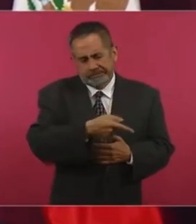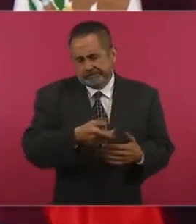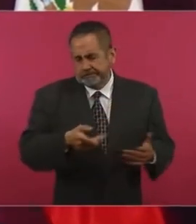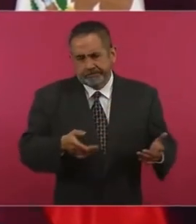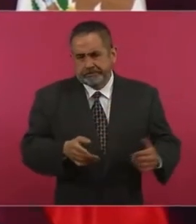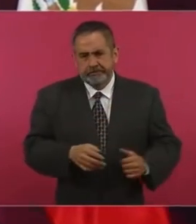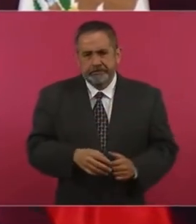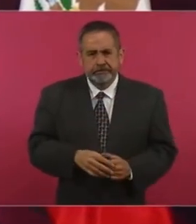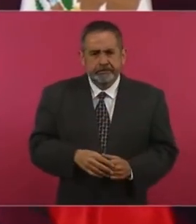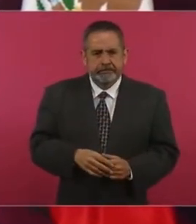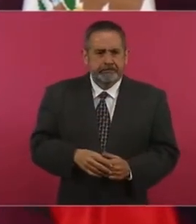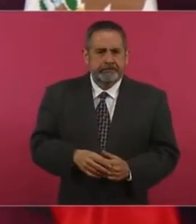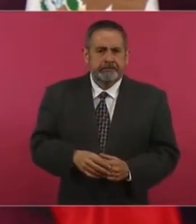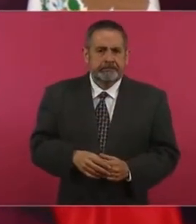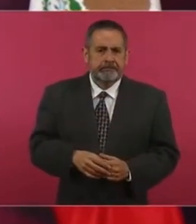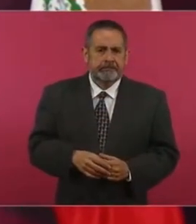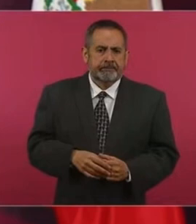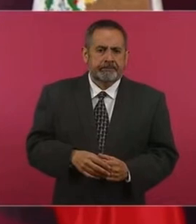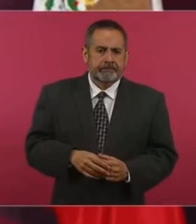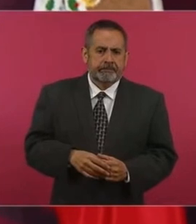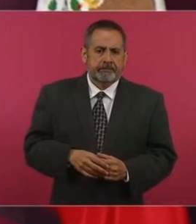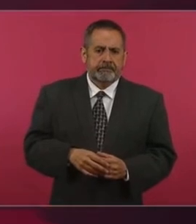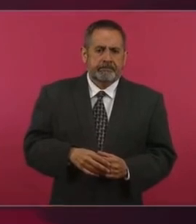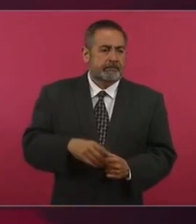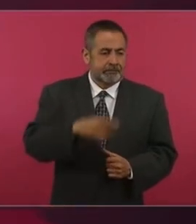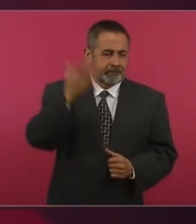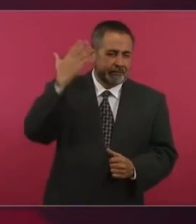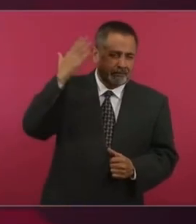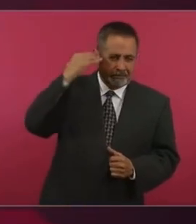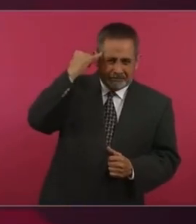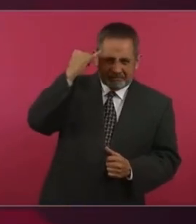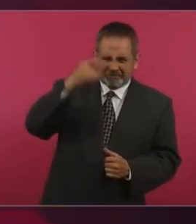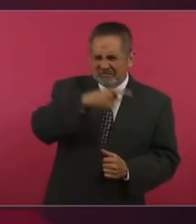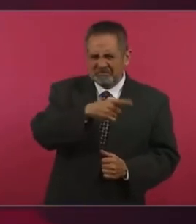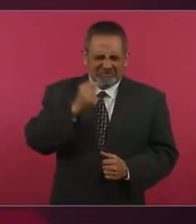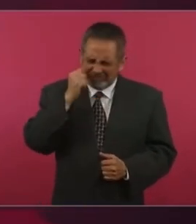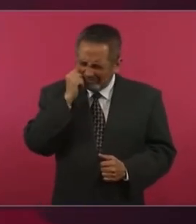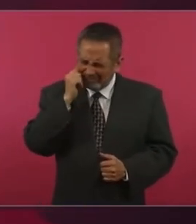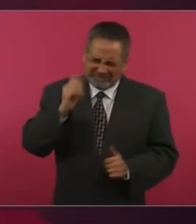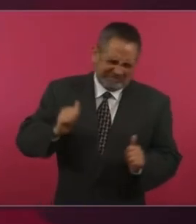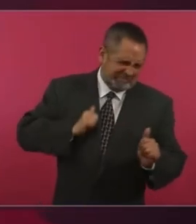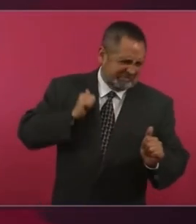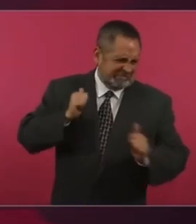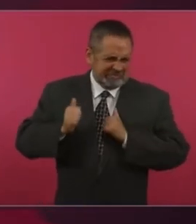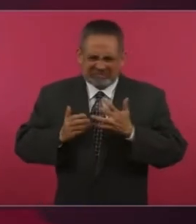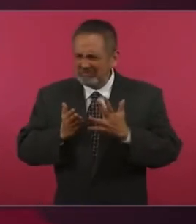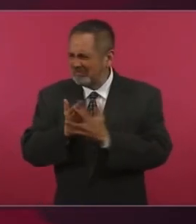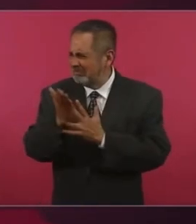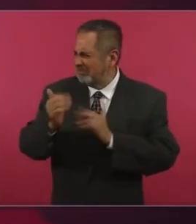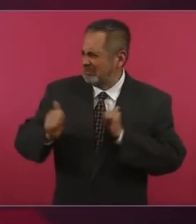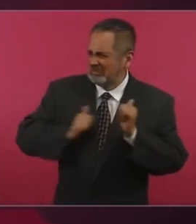que había que triunfar a toda costa, sin escrúpulos morales de ninguna índole.